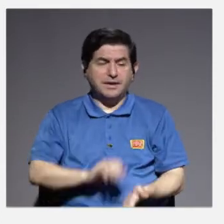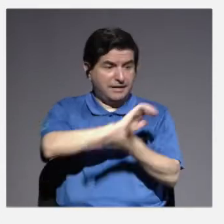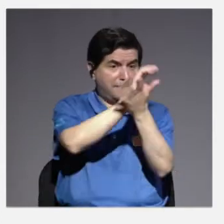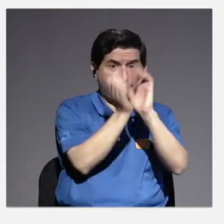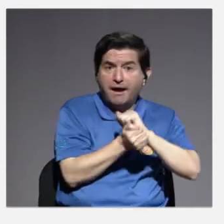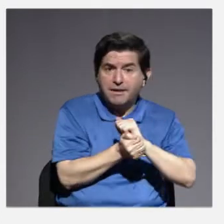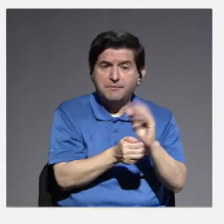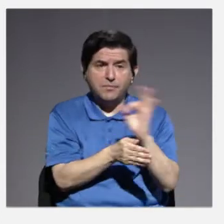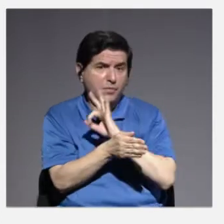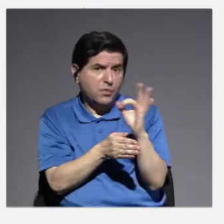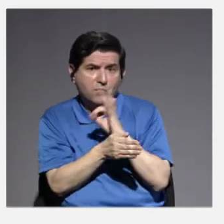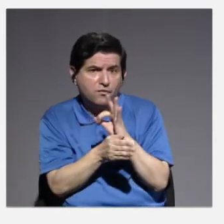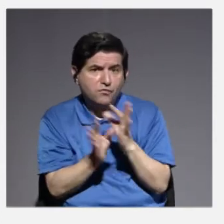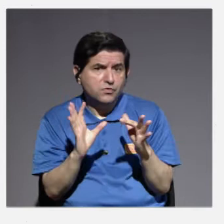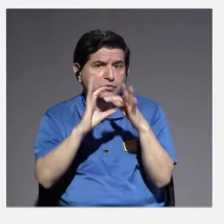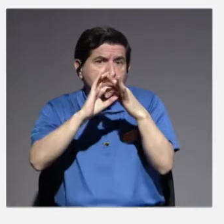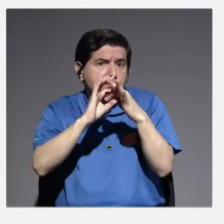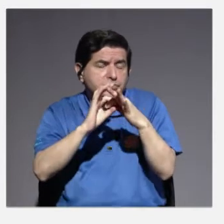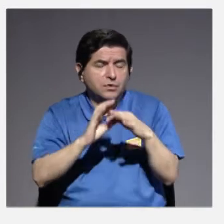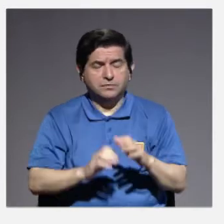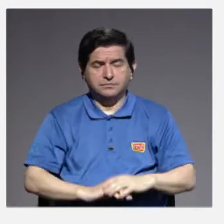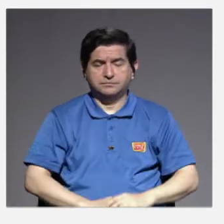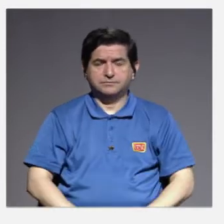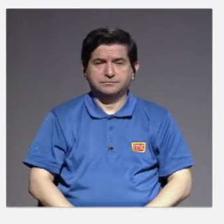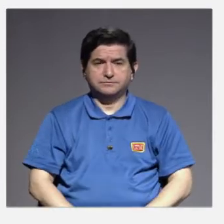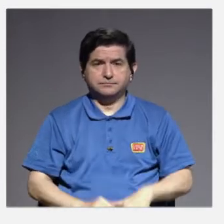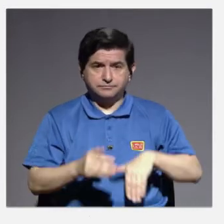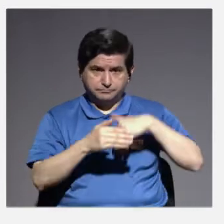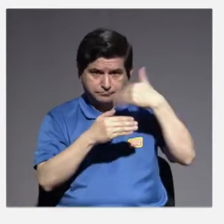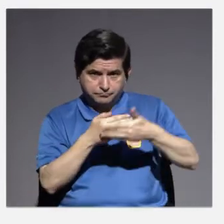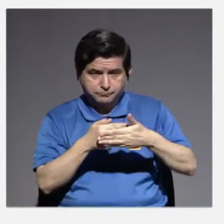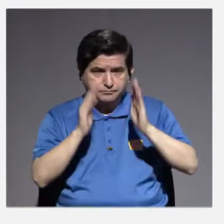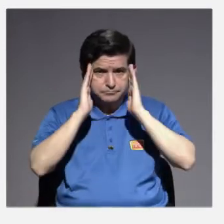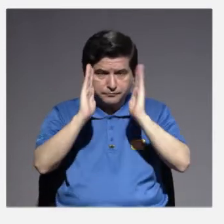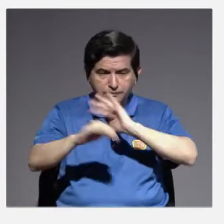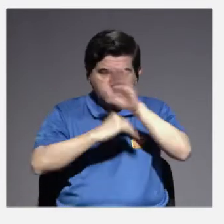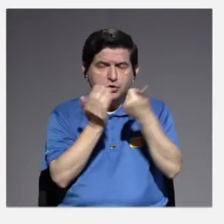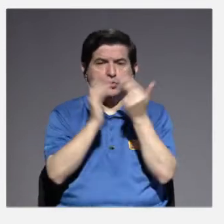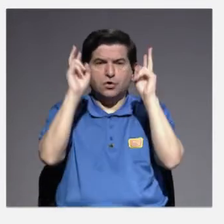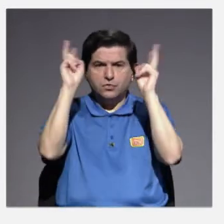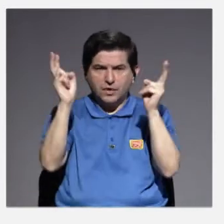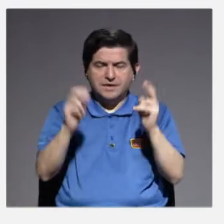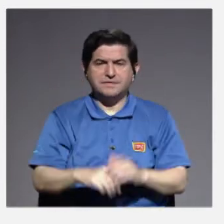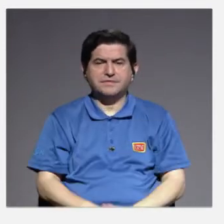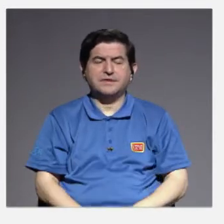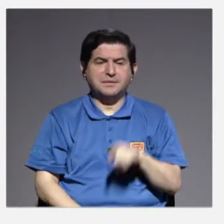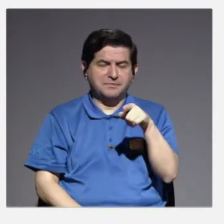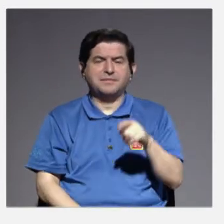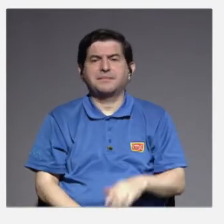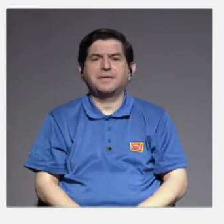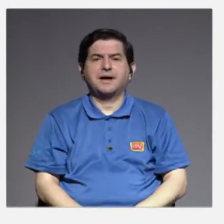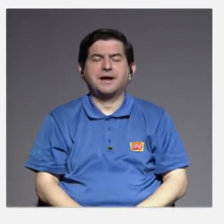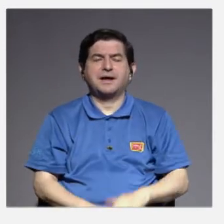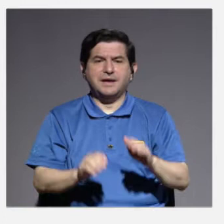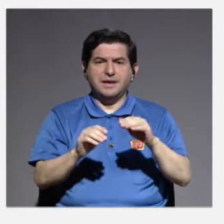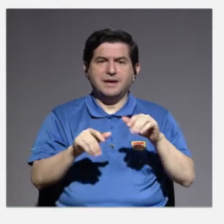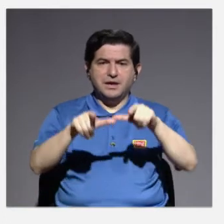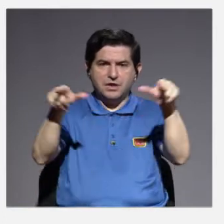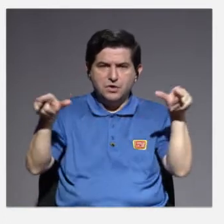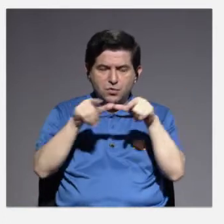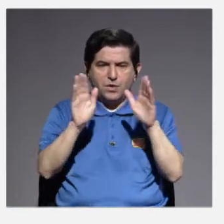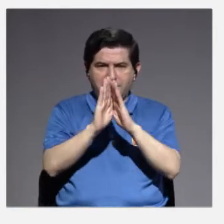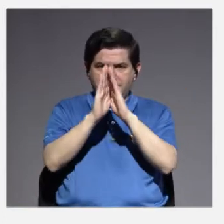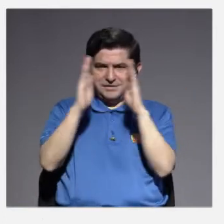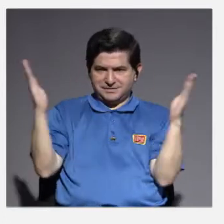cambios, funcionalidades asociadas a las mismas. Luego abordamos todo el tema de portal de datos abiertos, básicamente para entender qué tipo